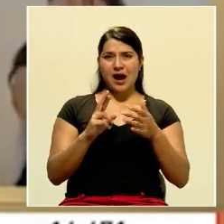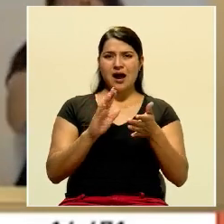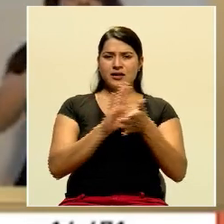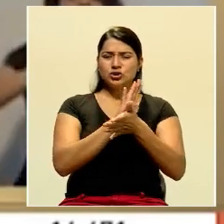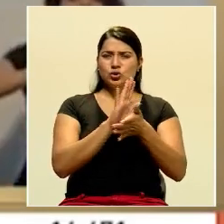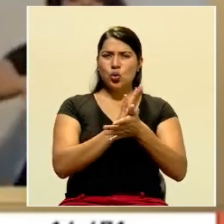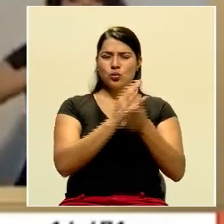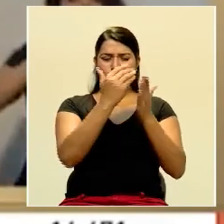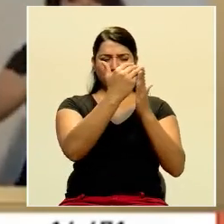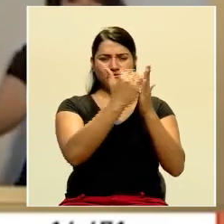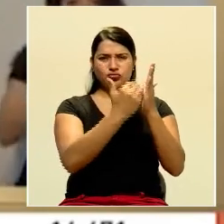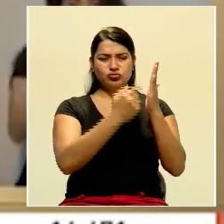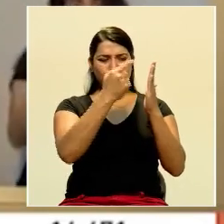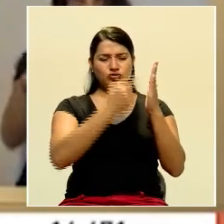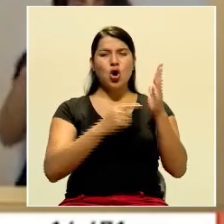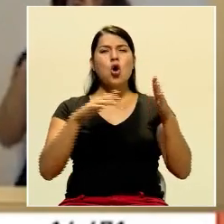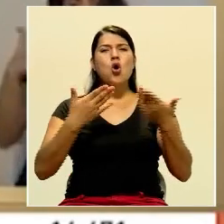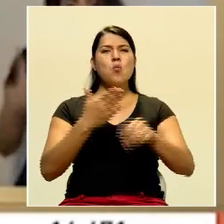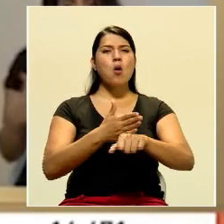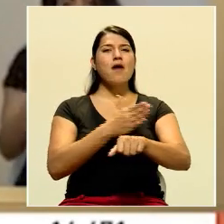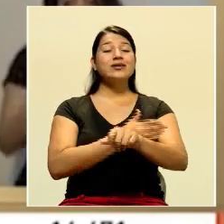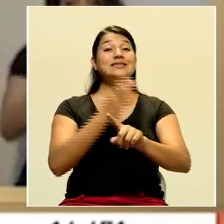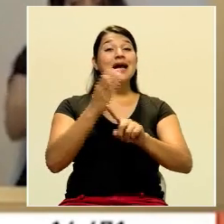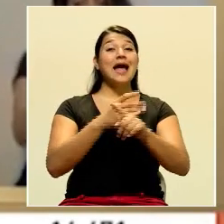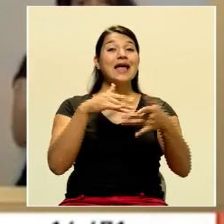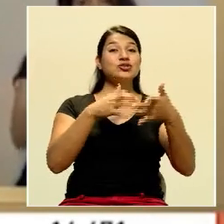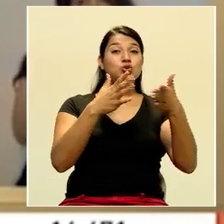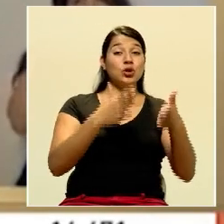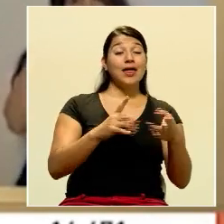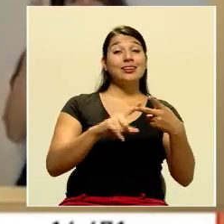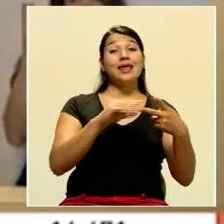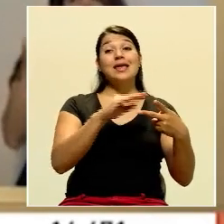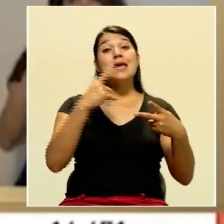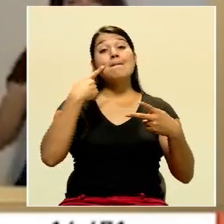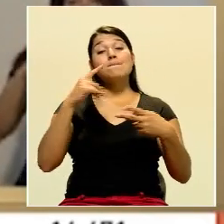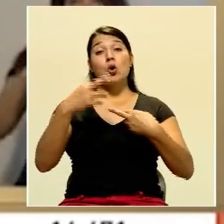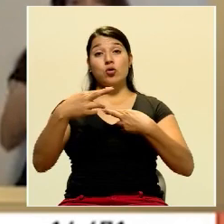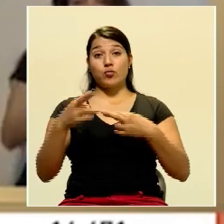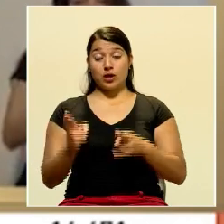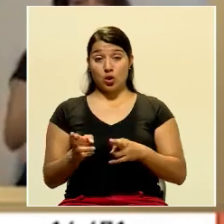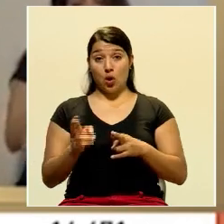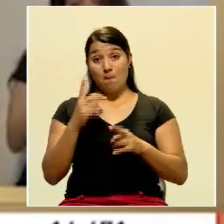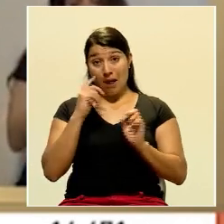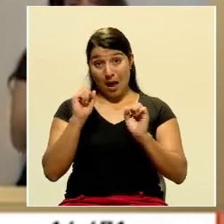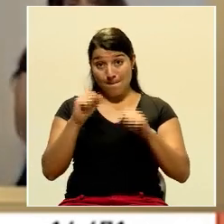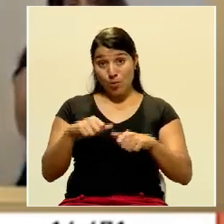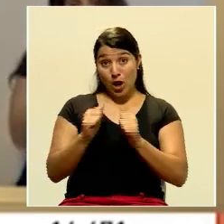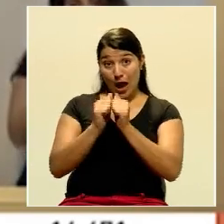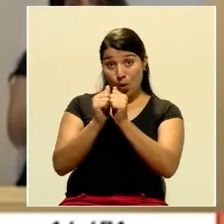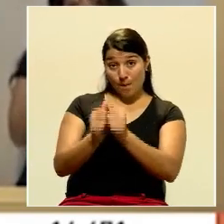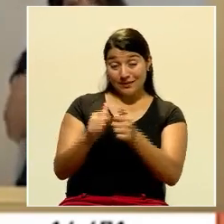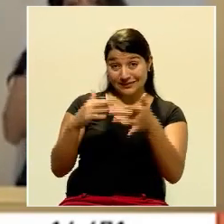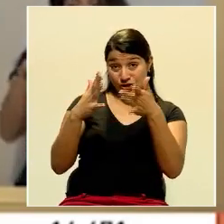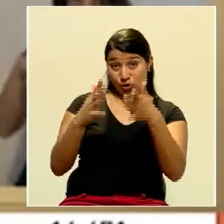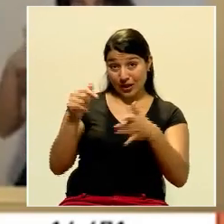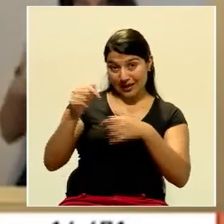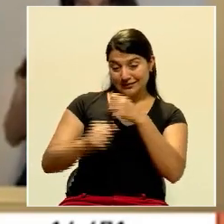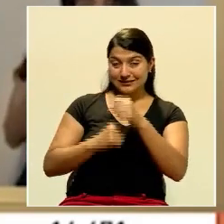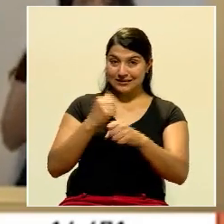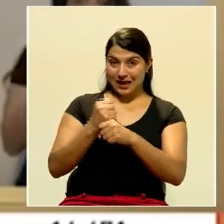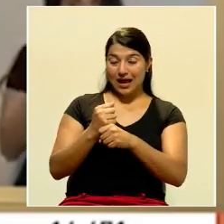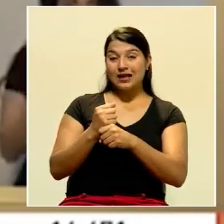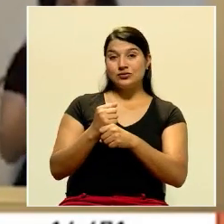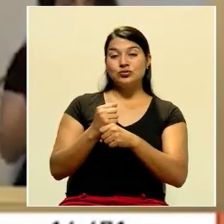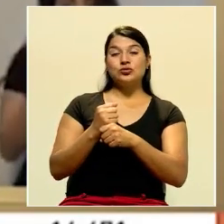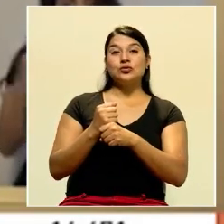de avance de cada estudiante y por región educativa, para poder acompañar estos estudiantes, no solo este año, en atención